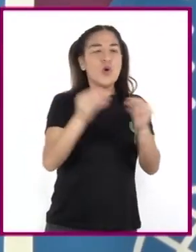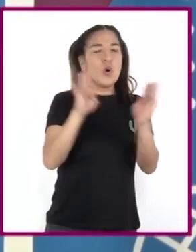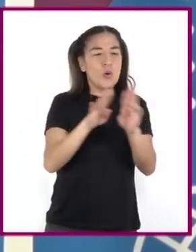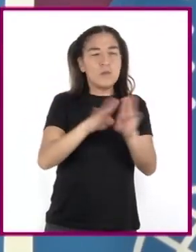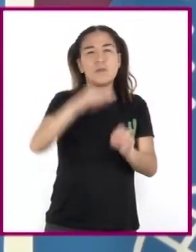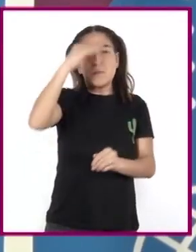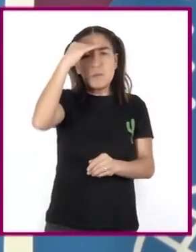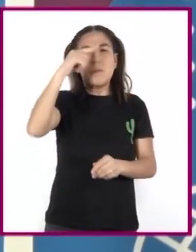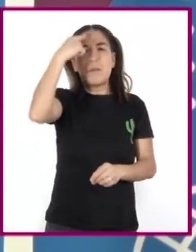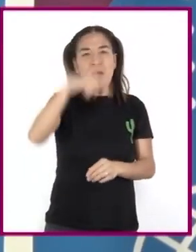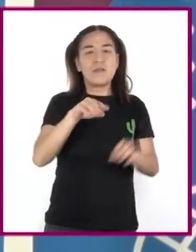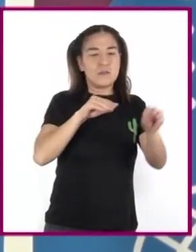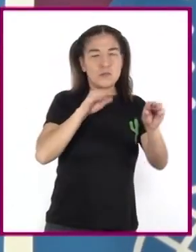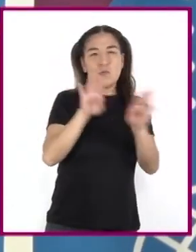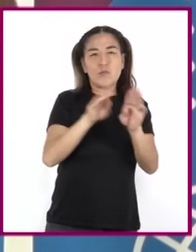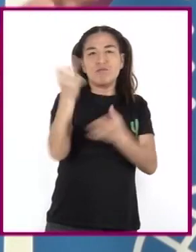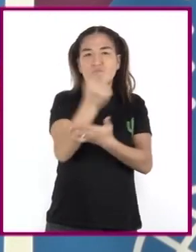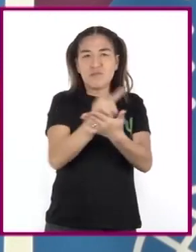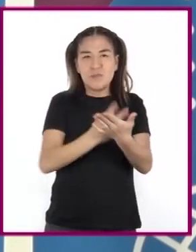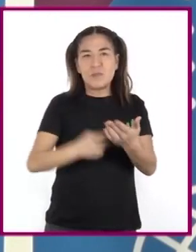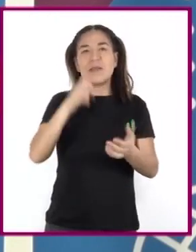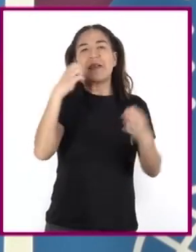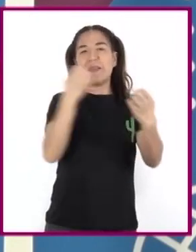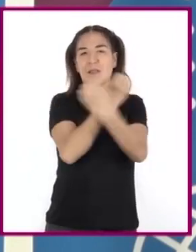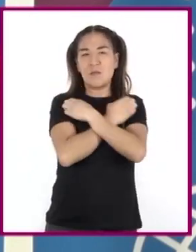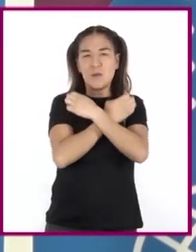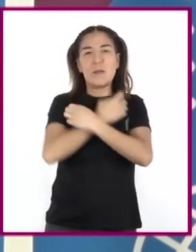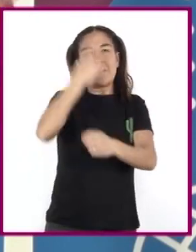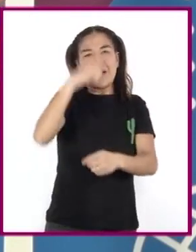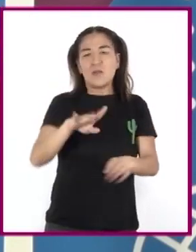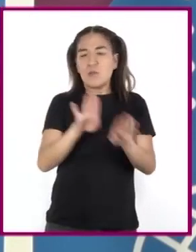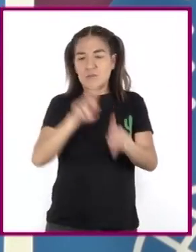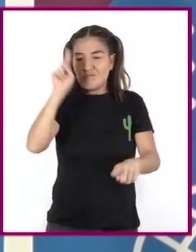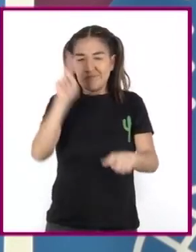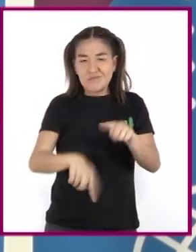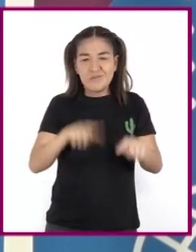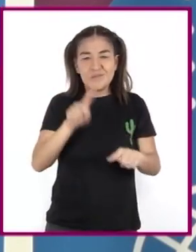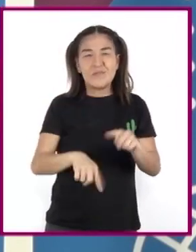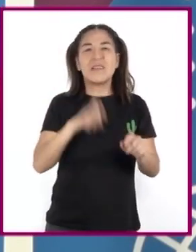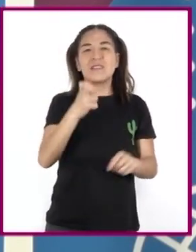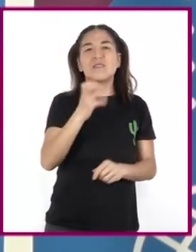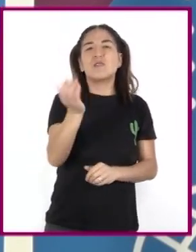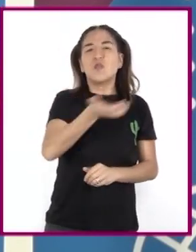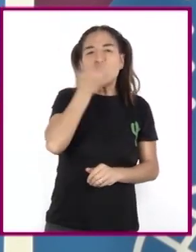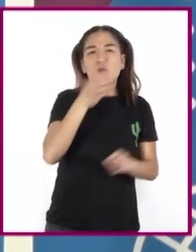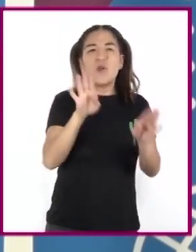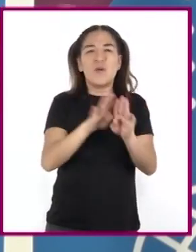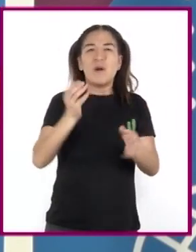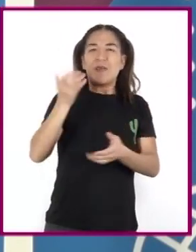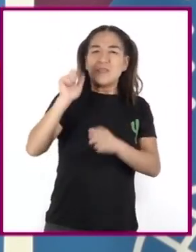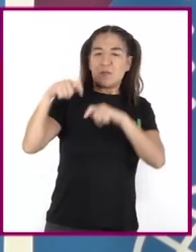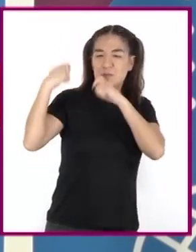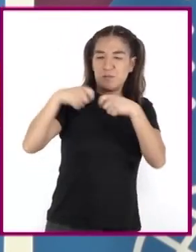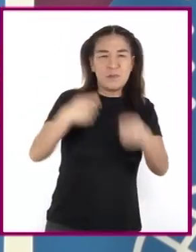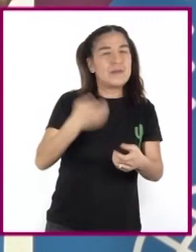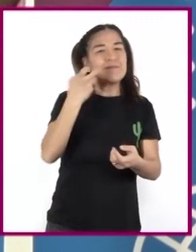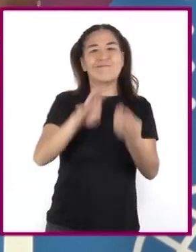diseñar programas de educación para contrarrestar prejuicios y costumbres que se producen de manera